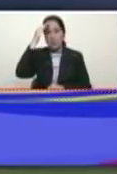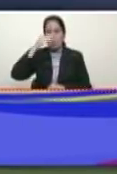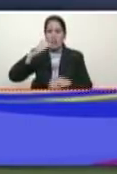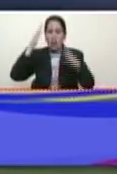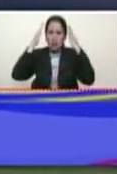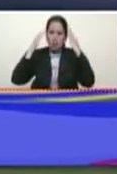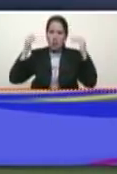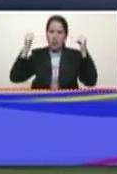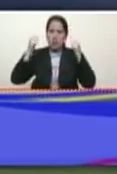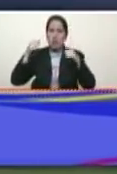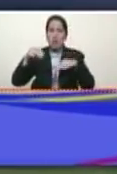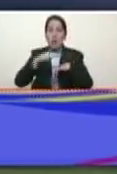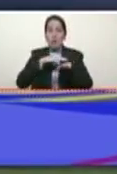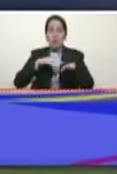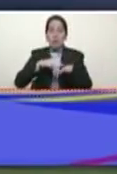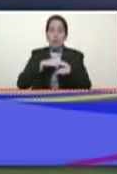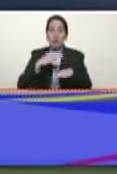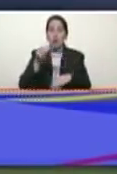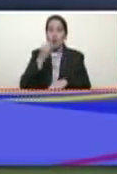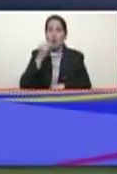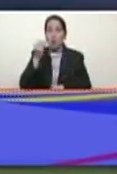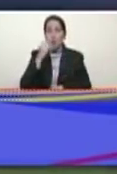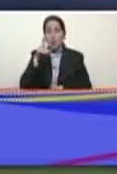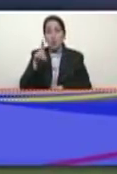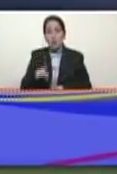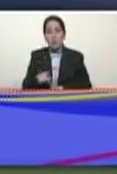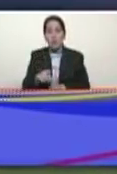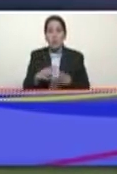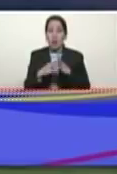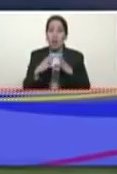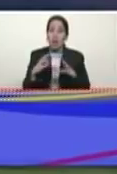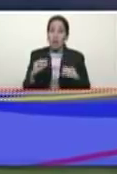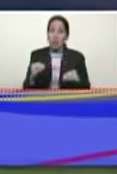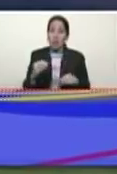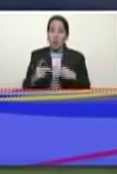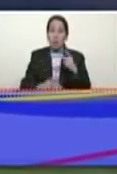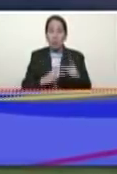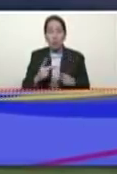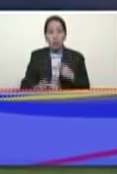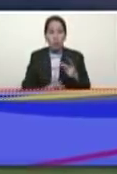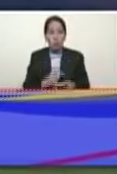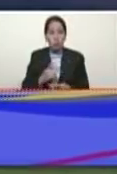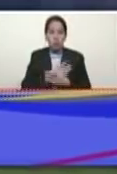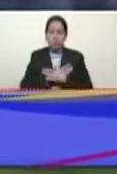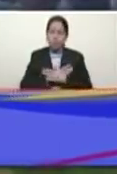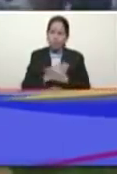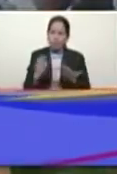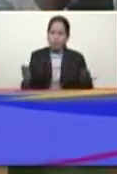nombré ministro de alimentación, para toda esa fuerza productiva ponerla al servicio